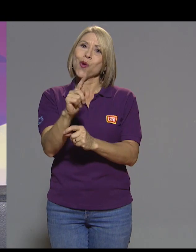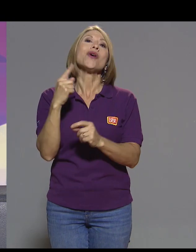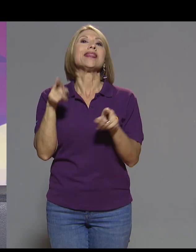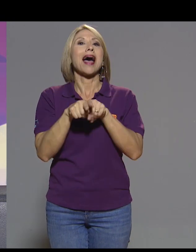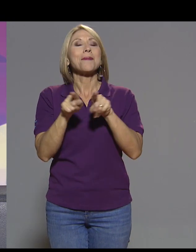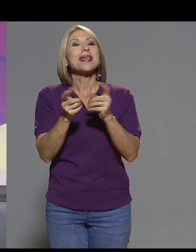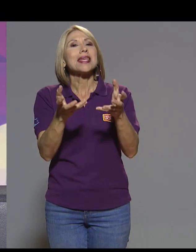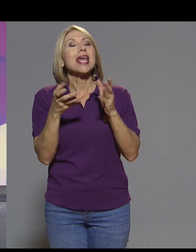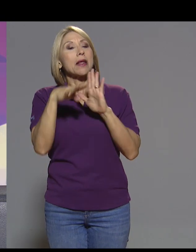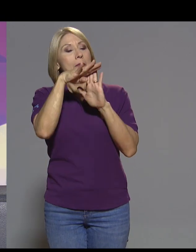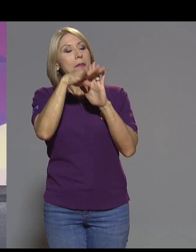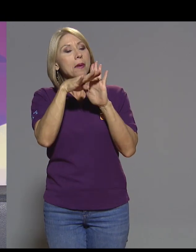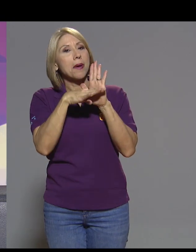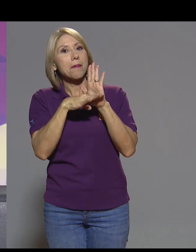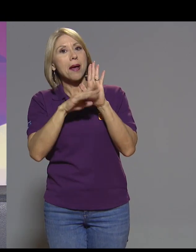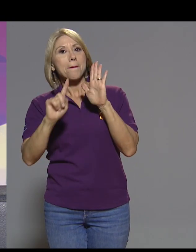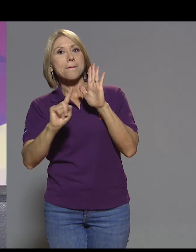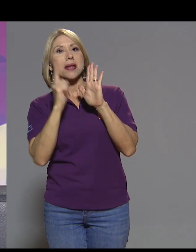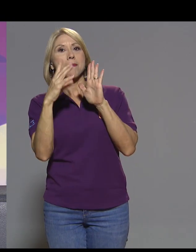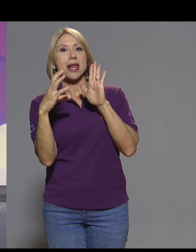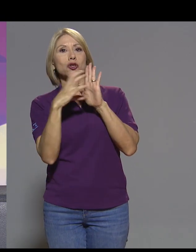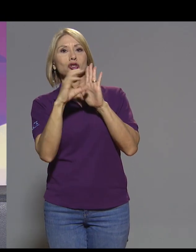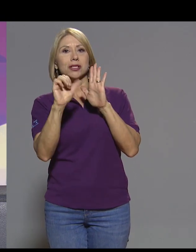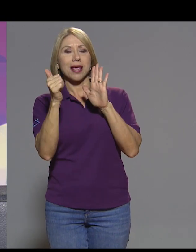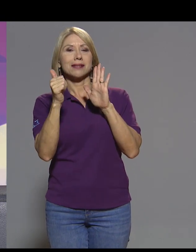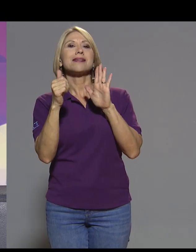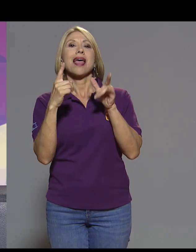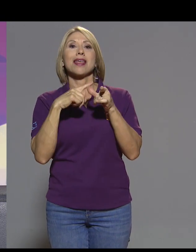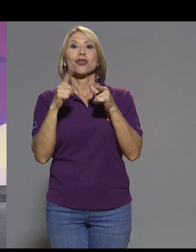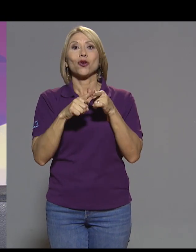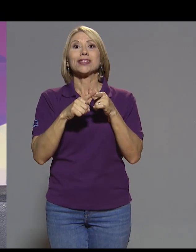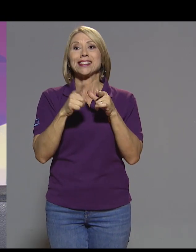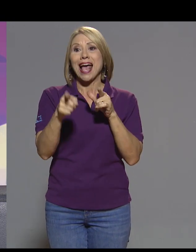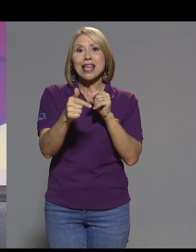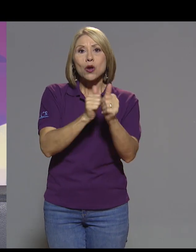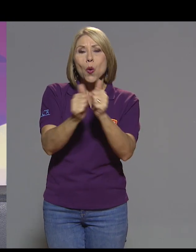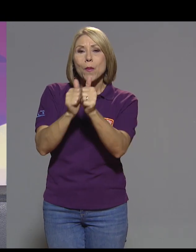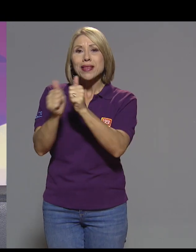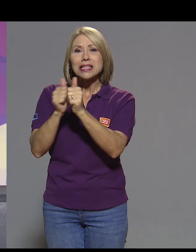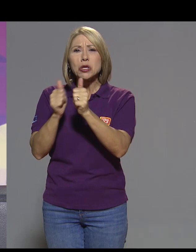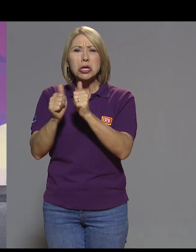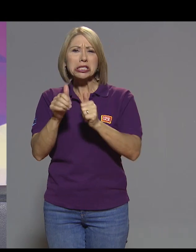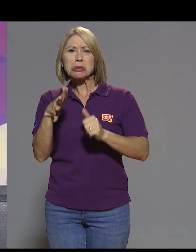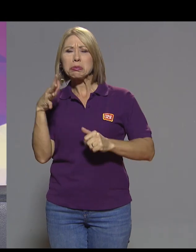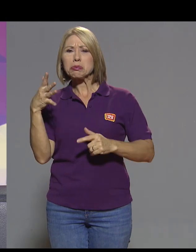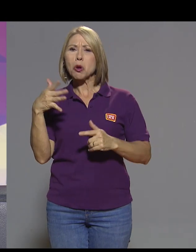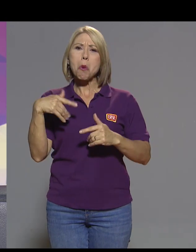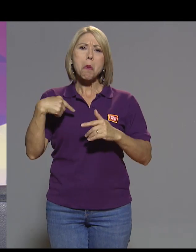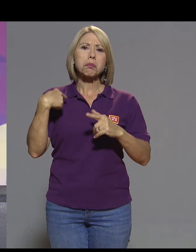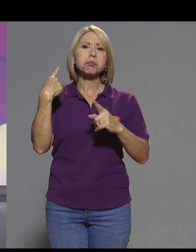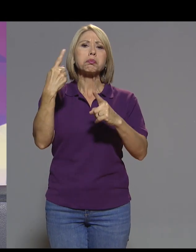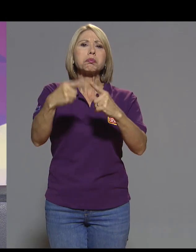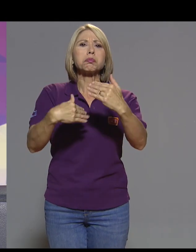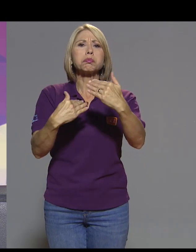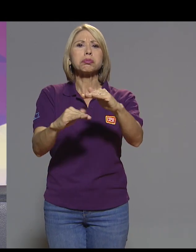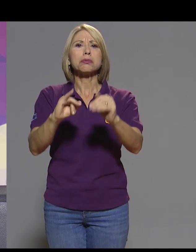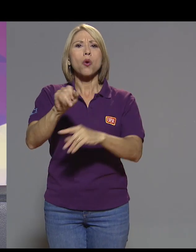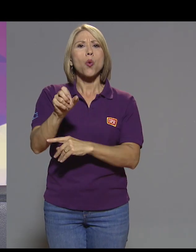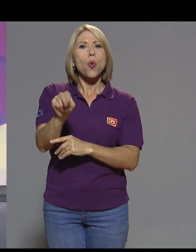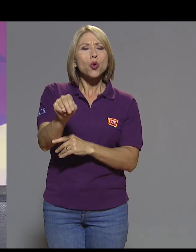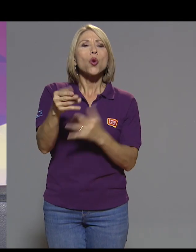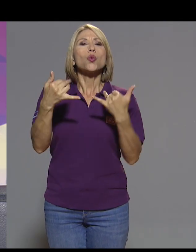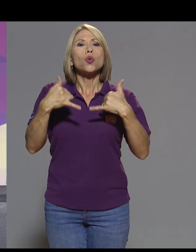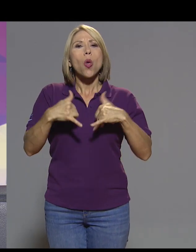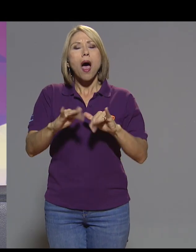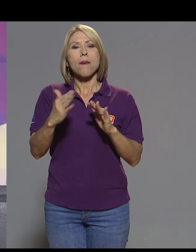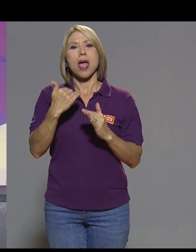blank y entonces las competiciones que se elijan en ese periodo de tiempo por lo general como hasta junio es que hay hay opciones en algunos